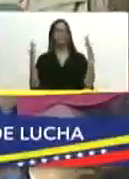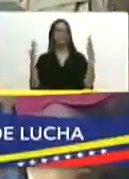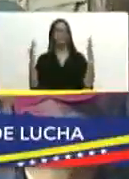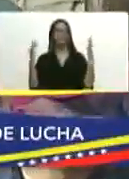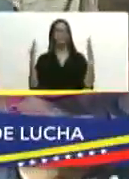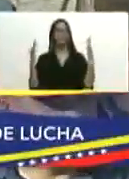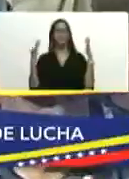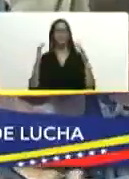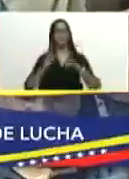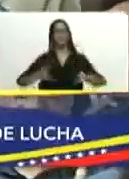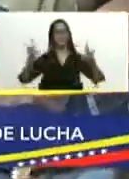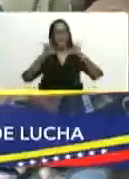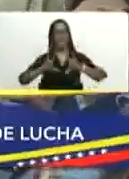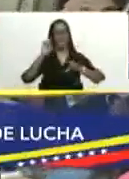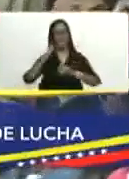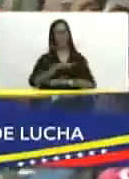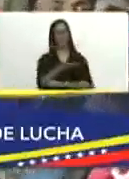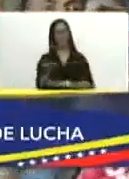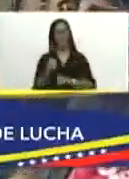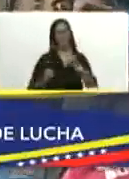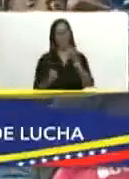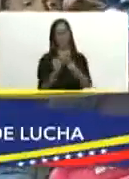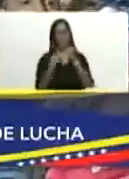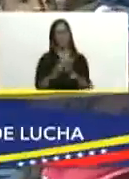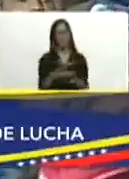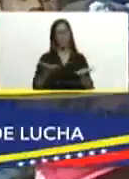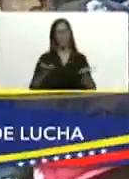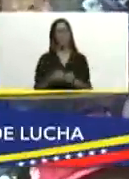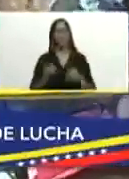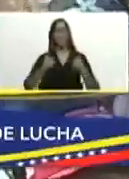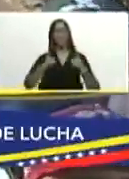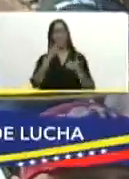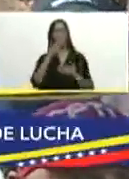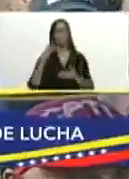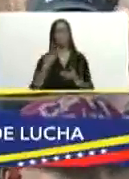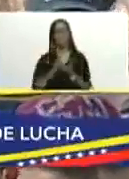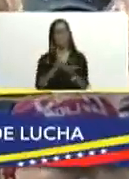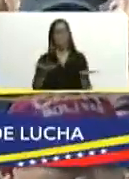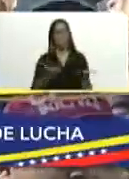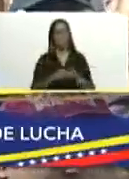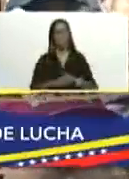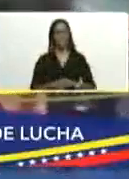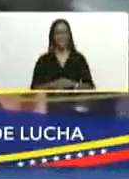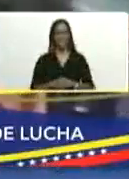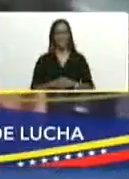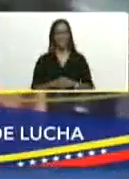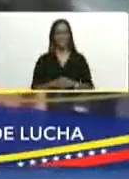mi cariño para ustedes mi apoyo para ustedes mi admiración para ustedes